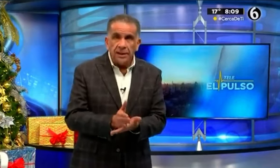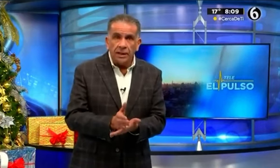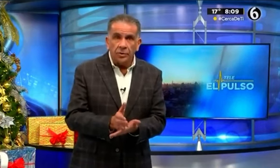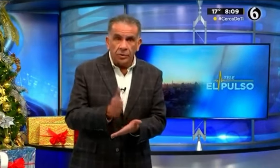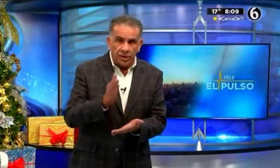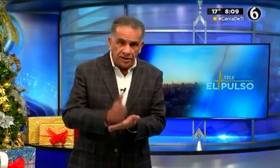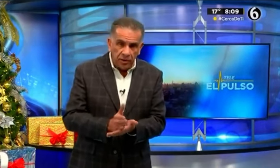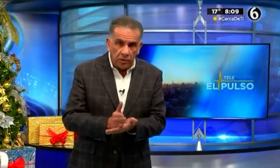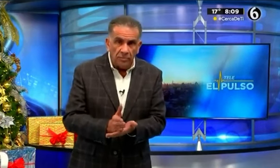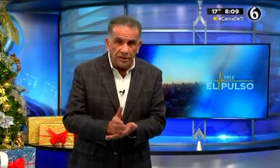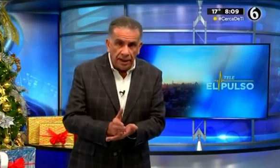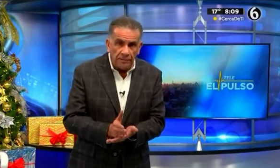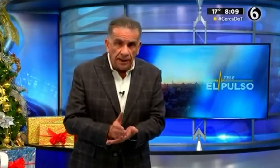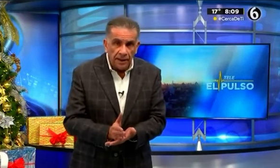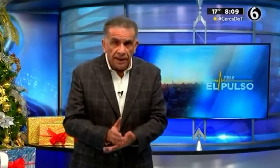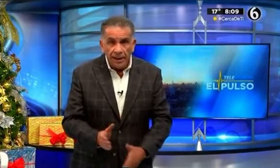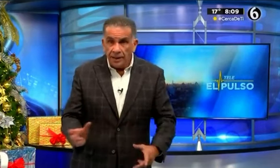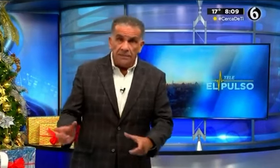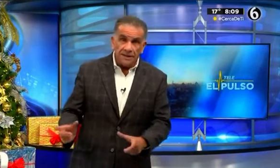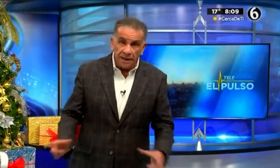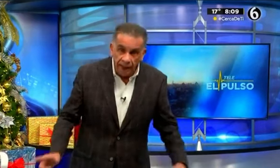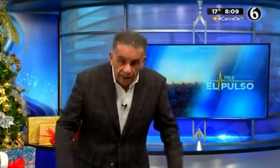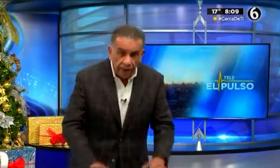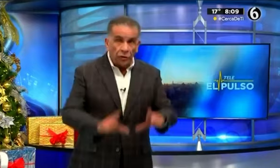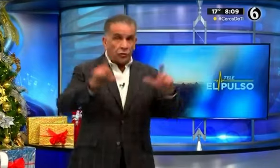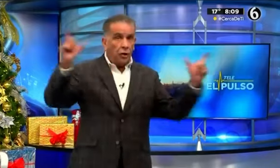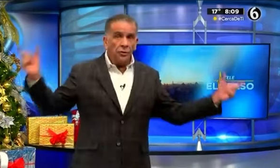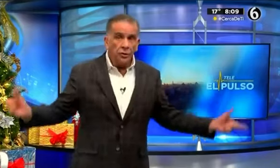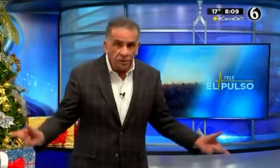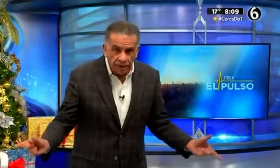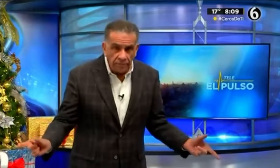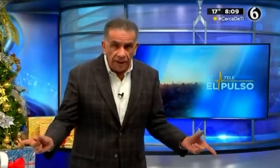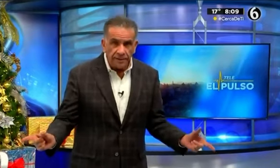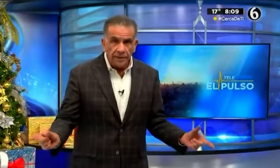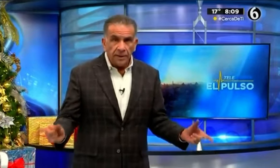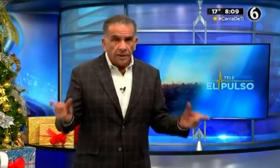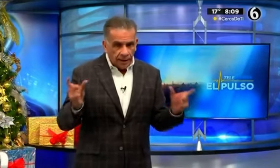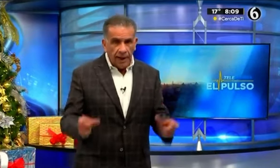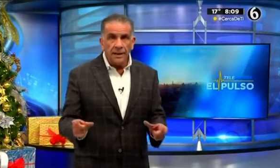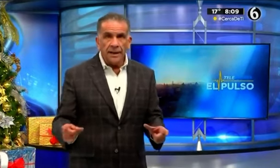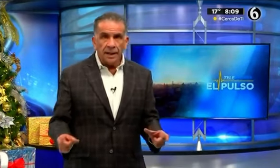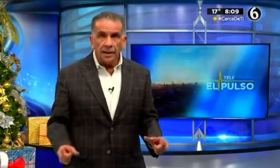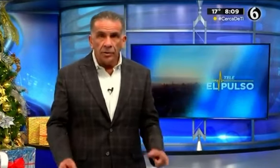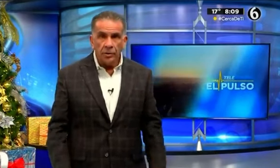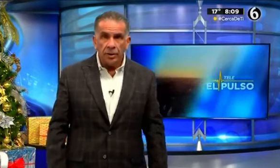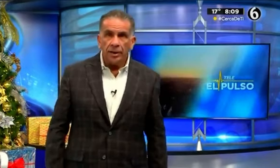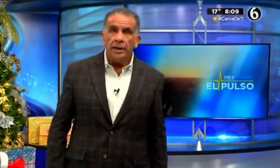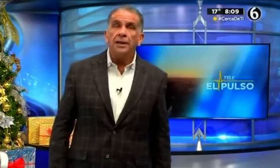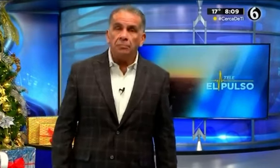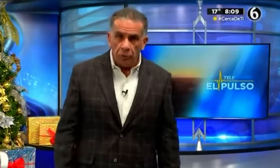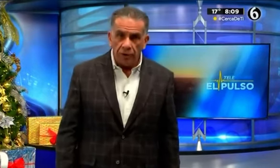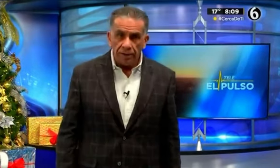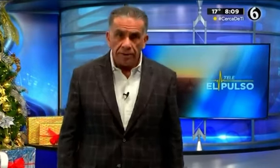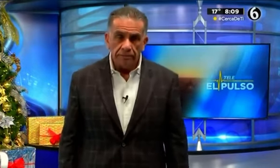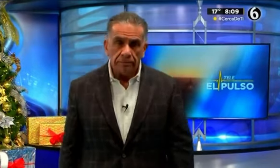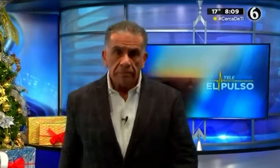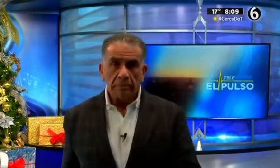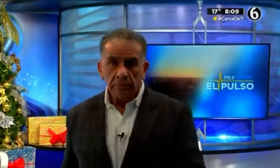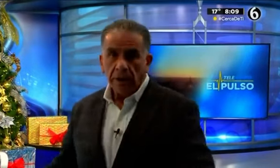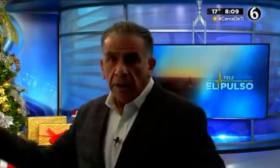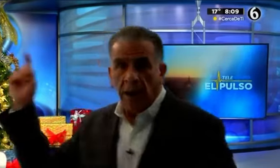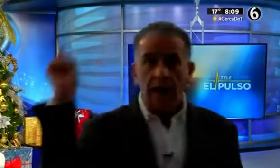investigando lo de Ciro Gómez Leiva, investigar todos los demás que han quedado impunes.